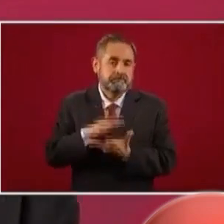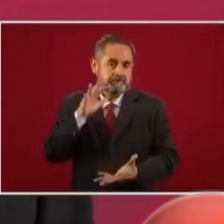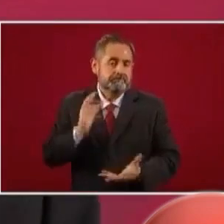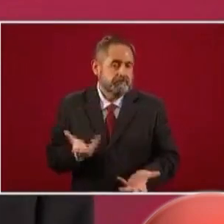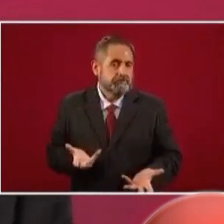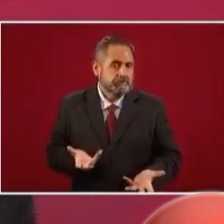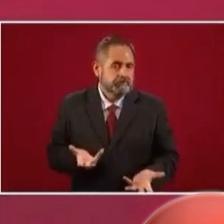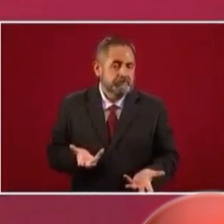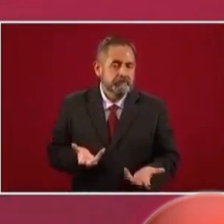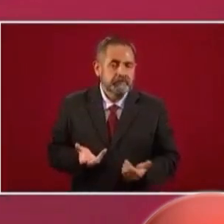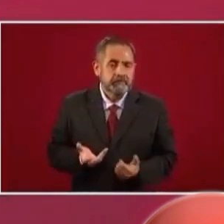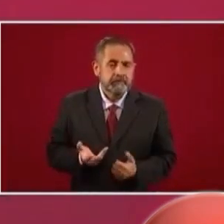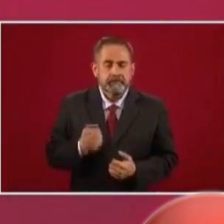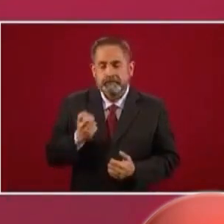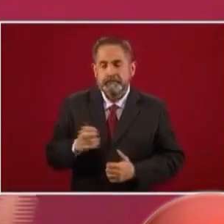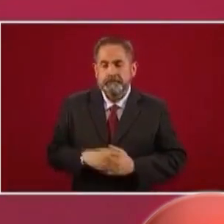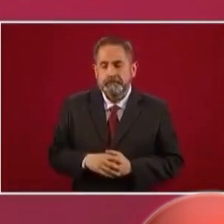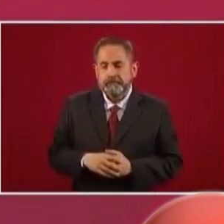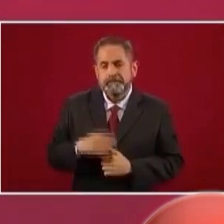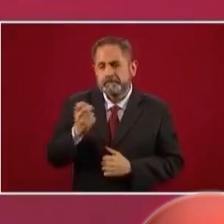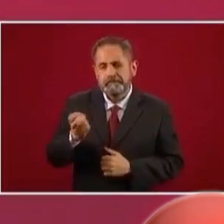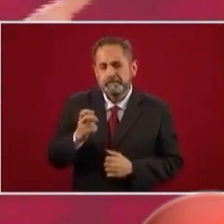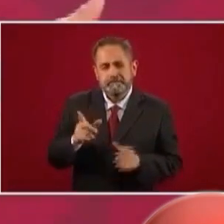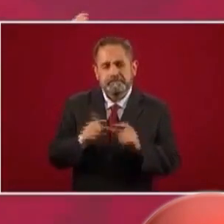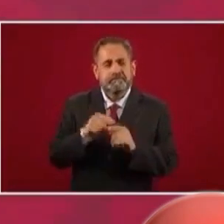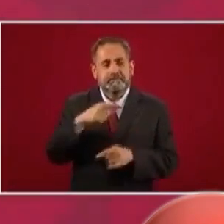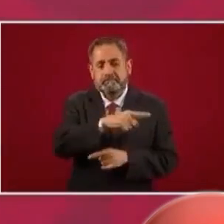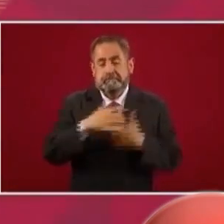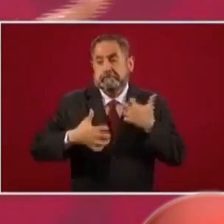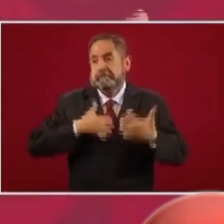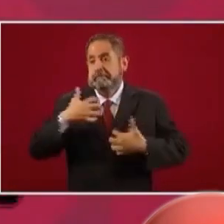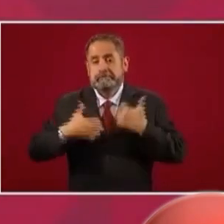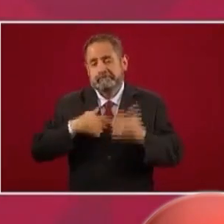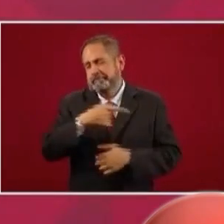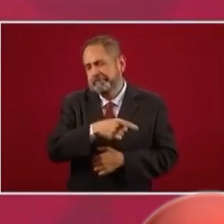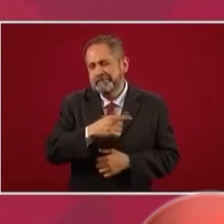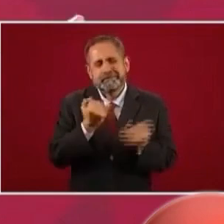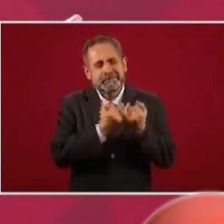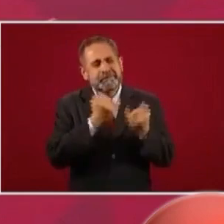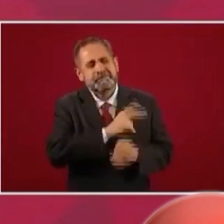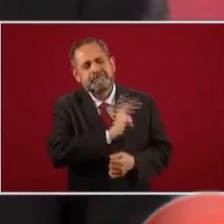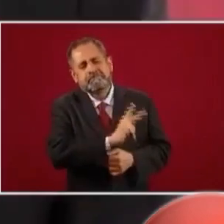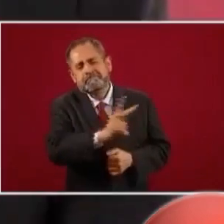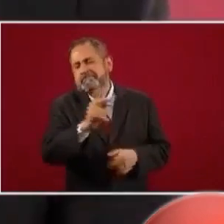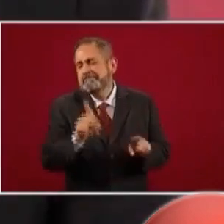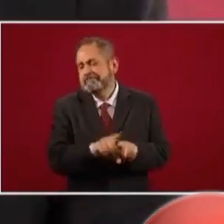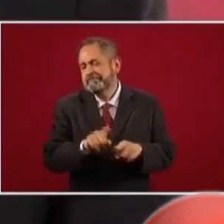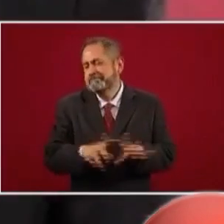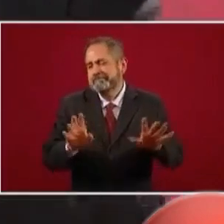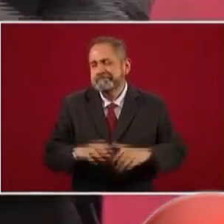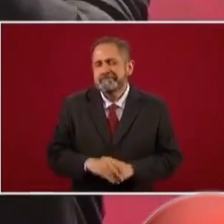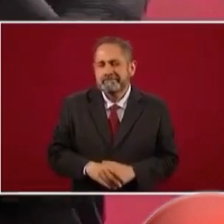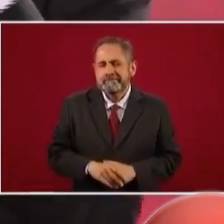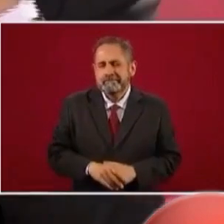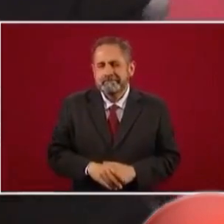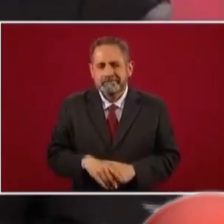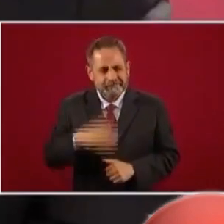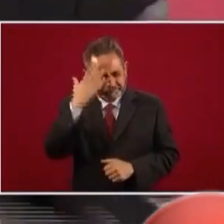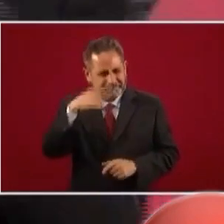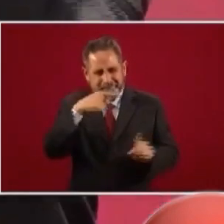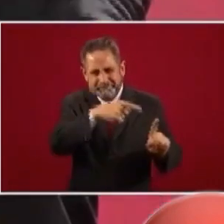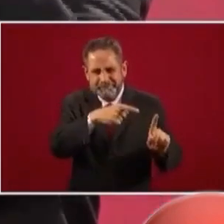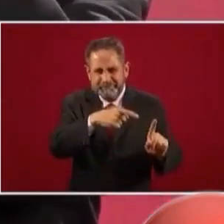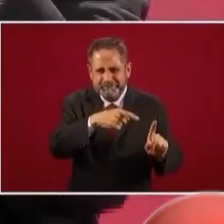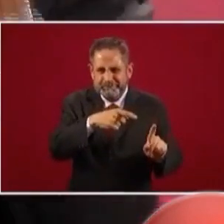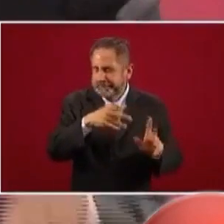Entonces, ese es todo su enojo, como otros, pues. Saben que este señor,